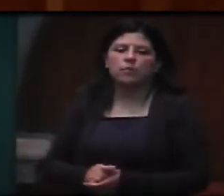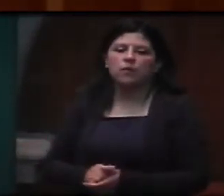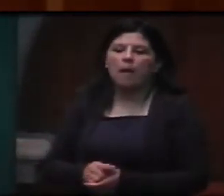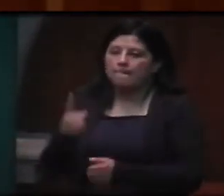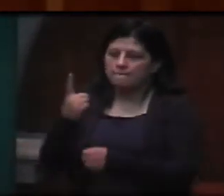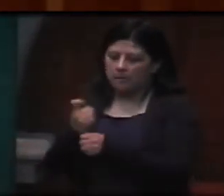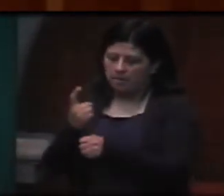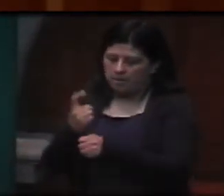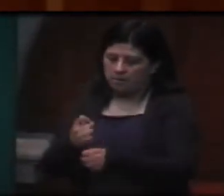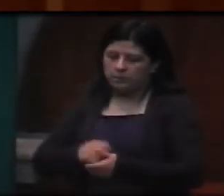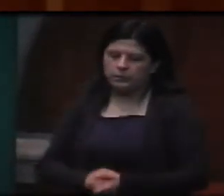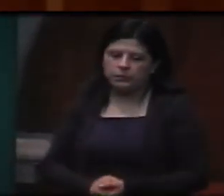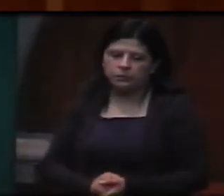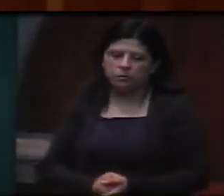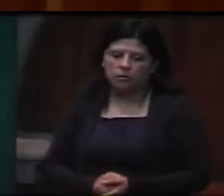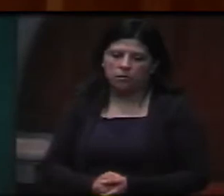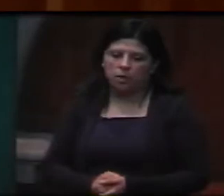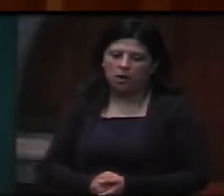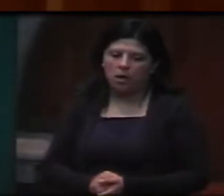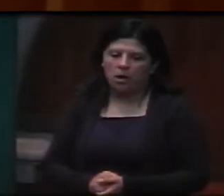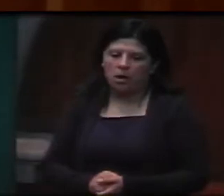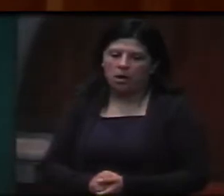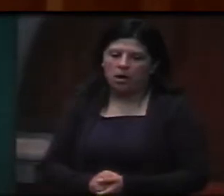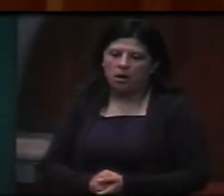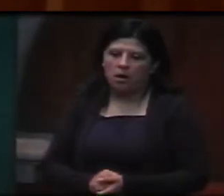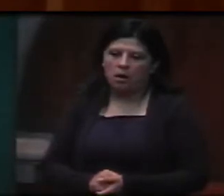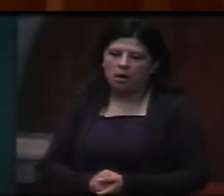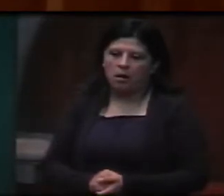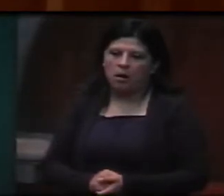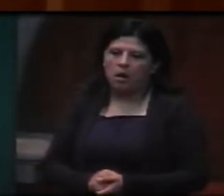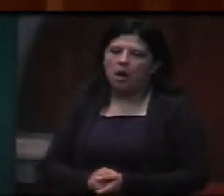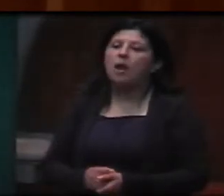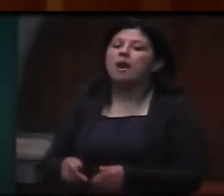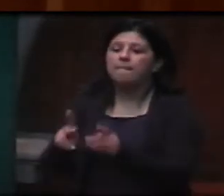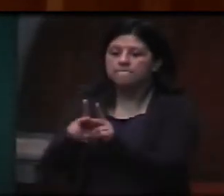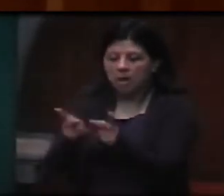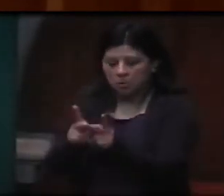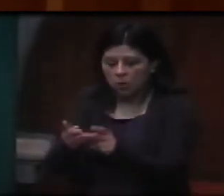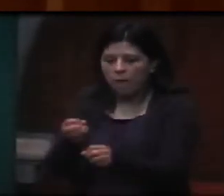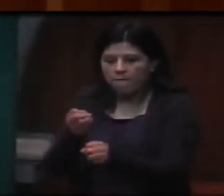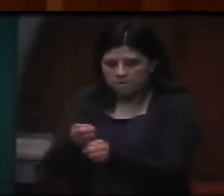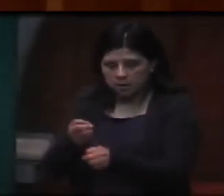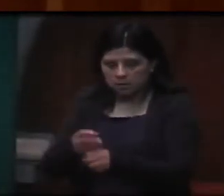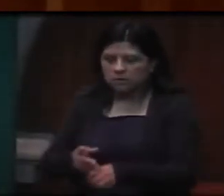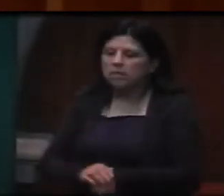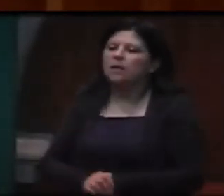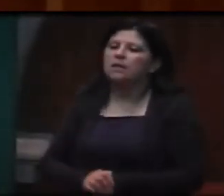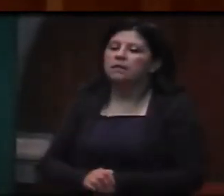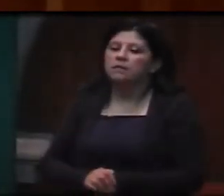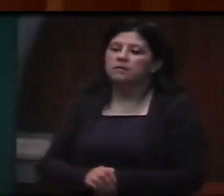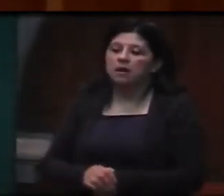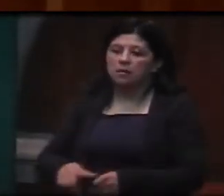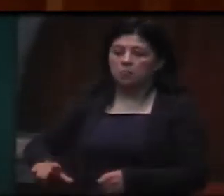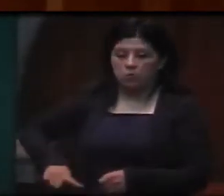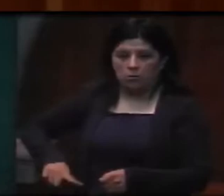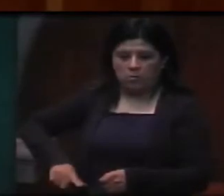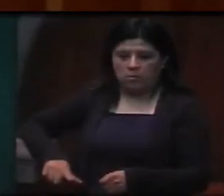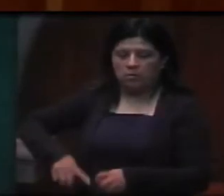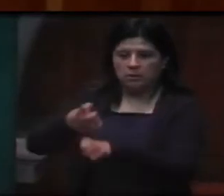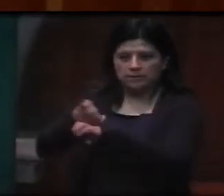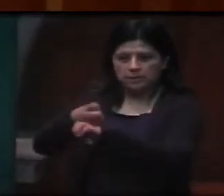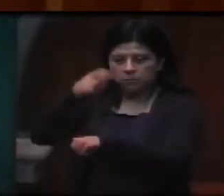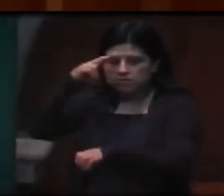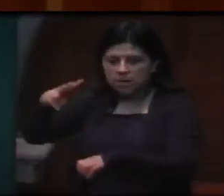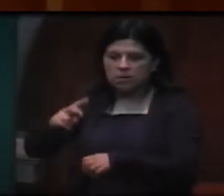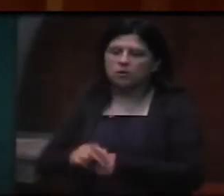Primero, publíquese en el periódico oficial Gaceta del Gobierno del Estado de México.